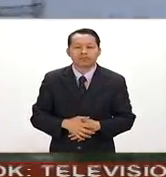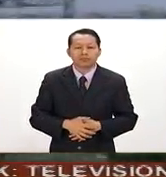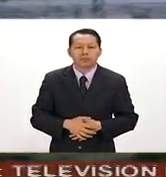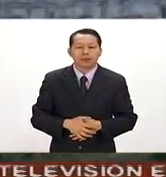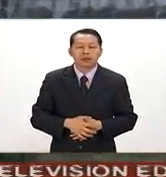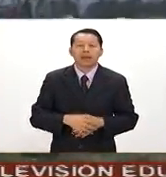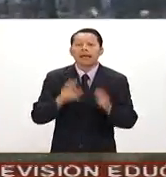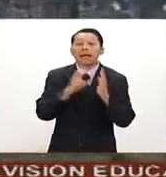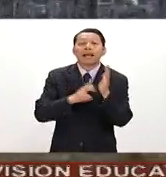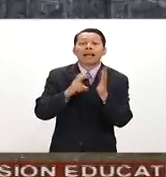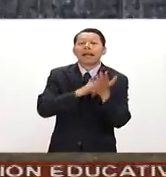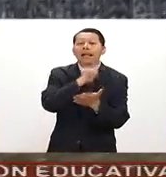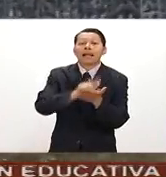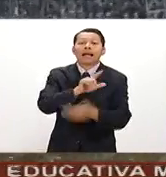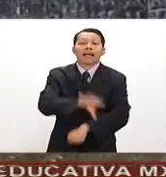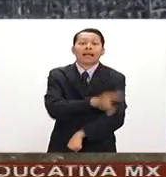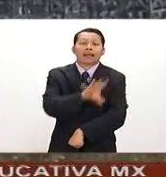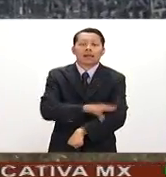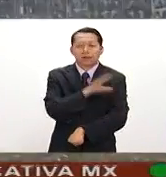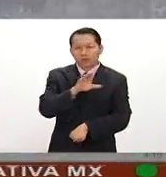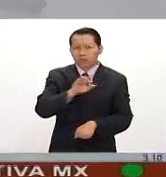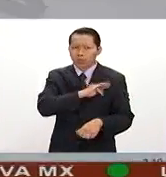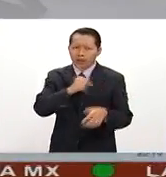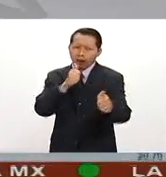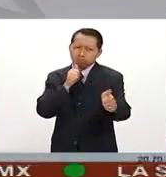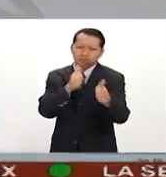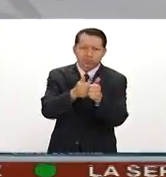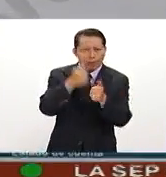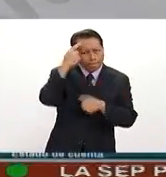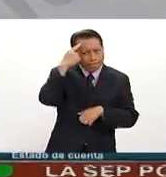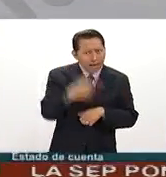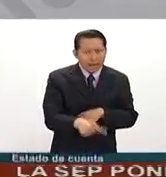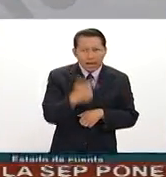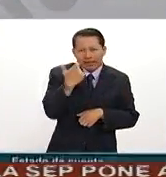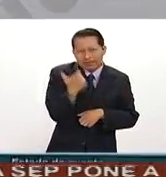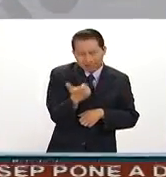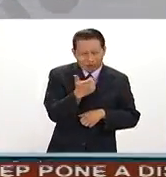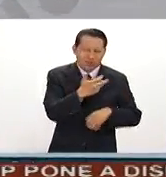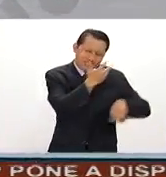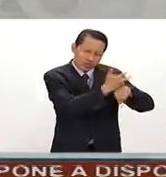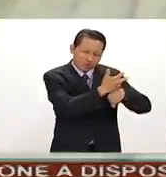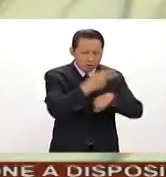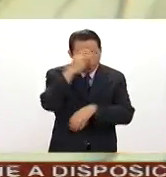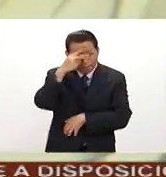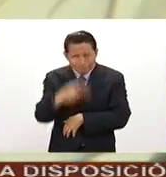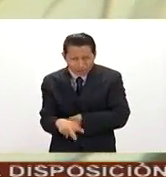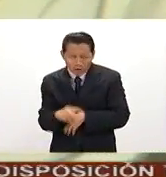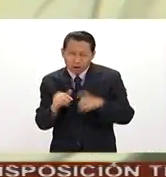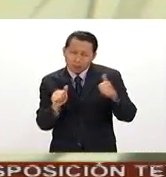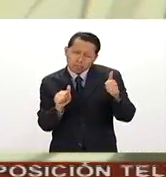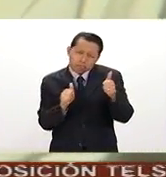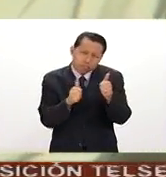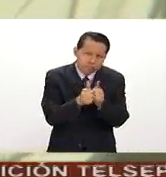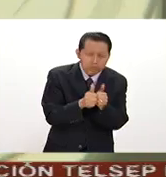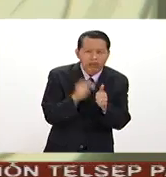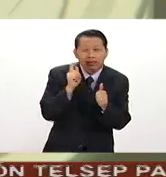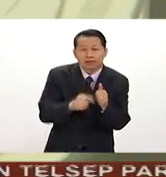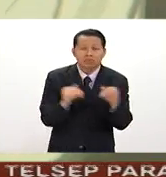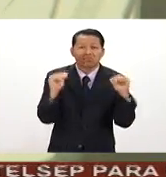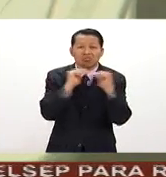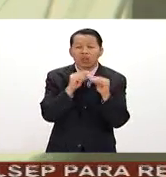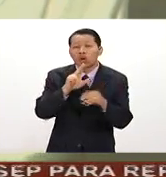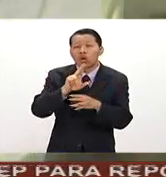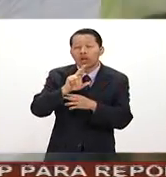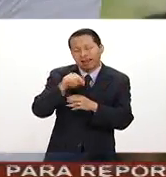reforma energética ha permitido reducir la brecha en el costo de la electricidad entre México y Estados Unidos, que era 84% más cara en